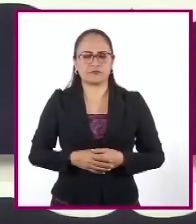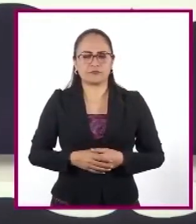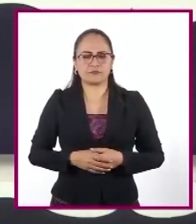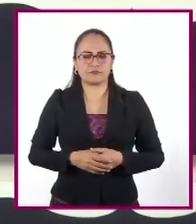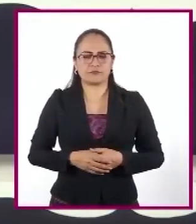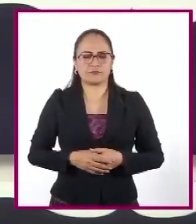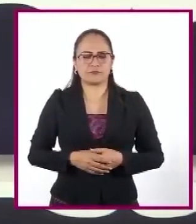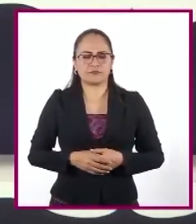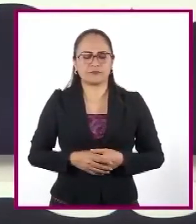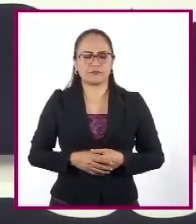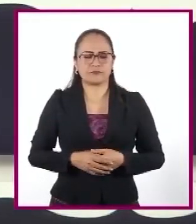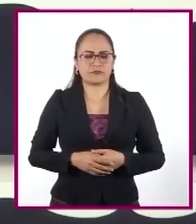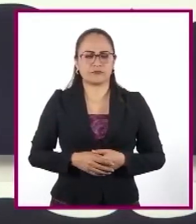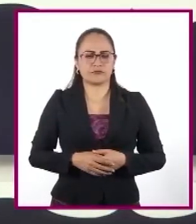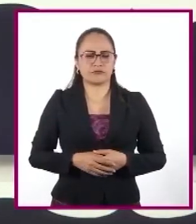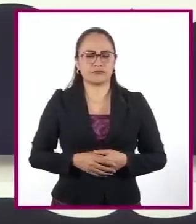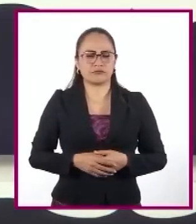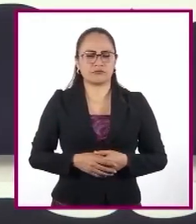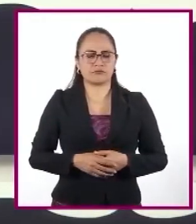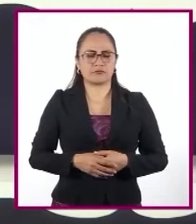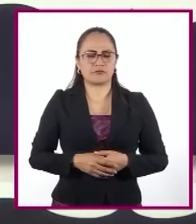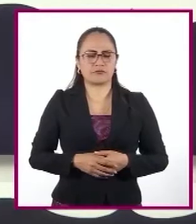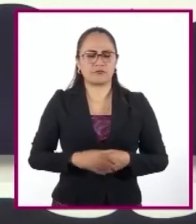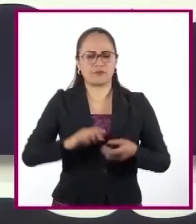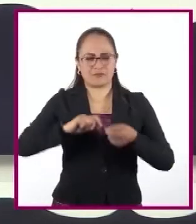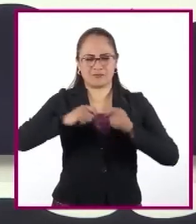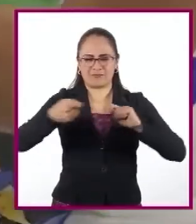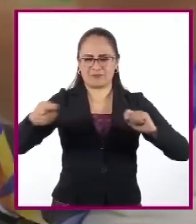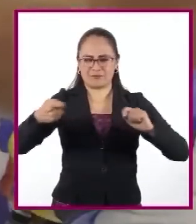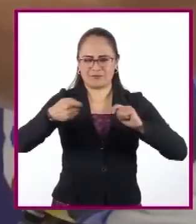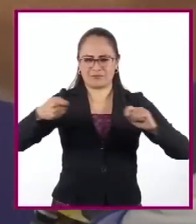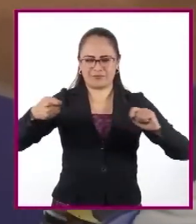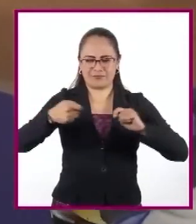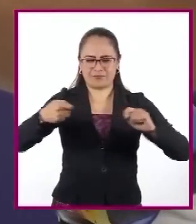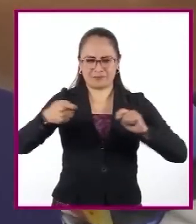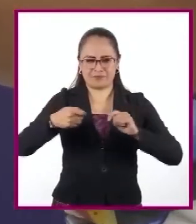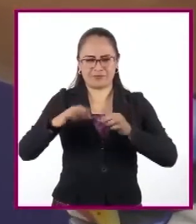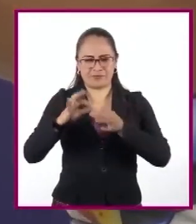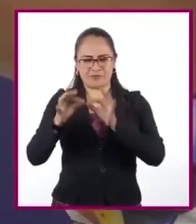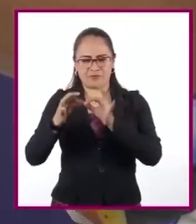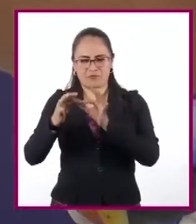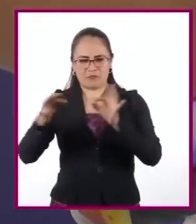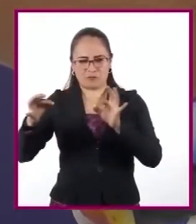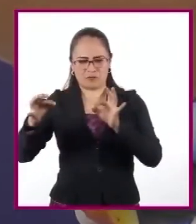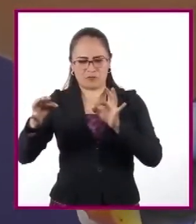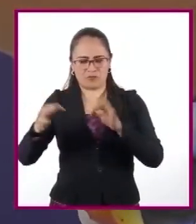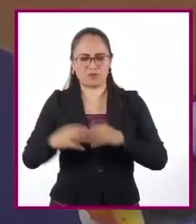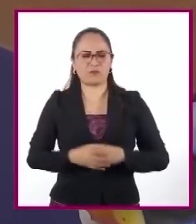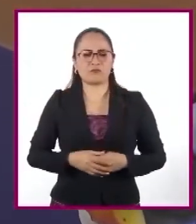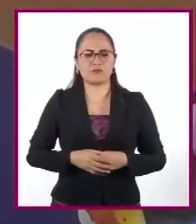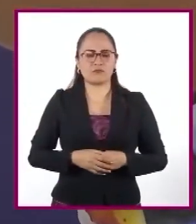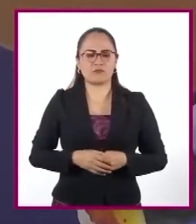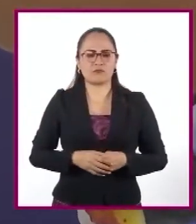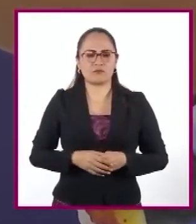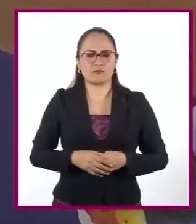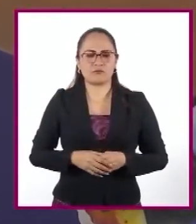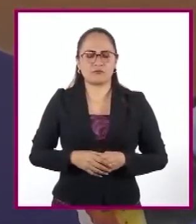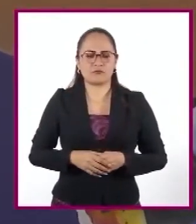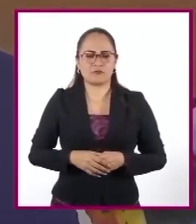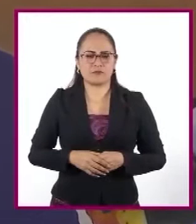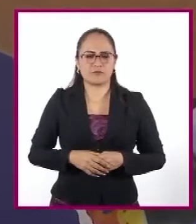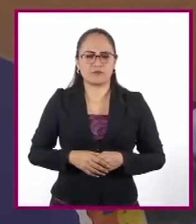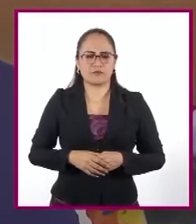sí, a poner el elástico. Lo amarramos en la parte de abajo, maestra. Sí.